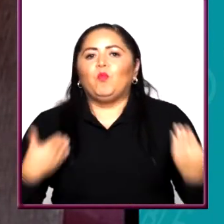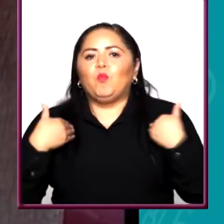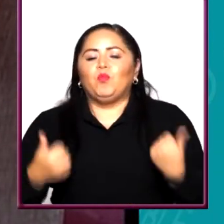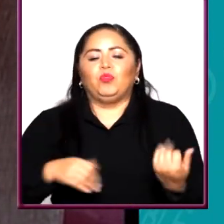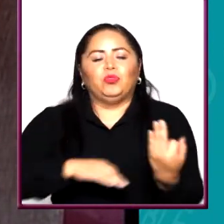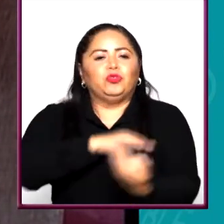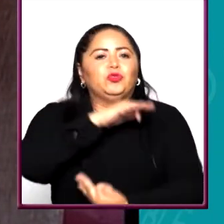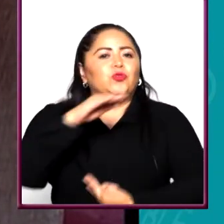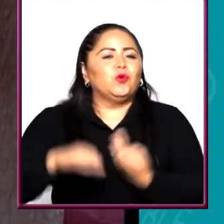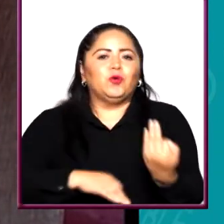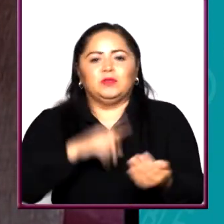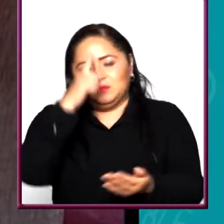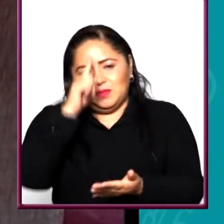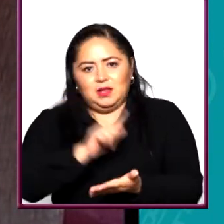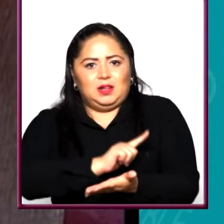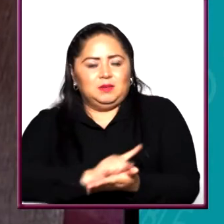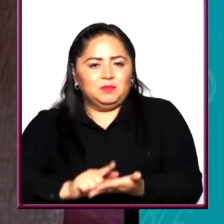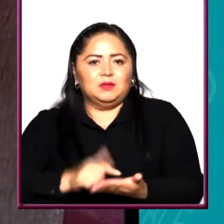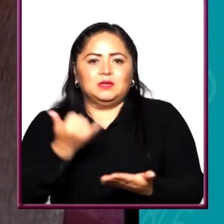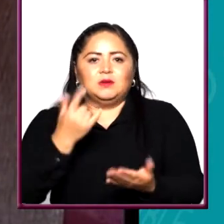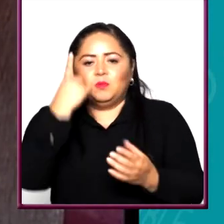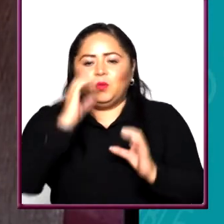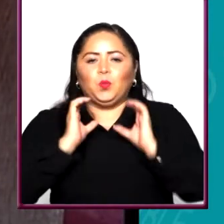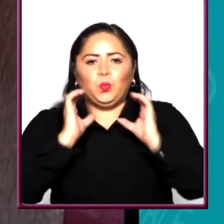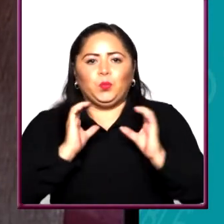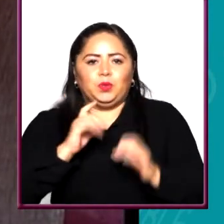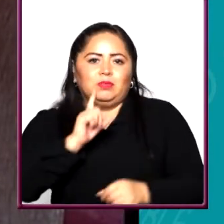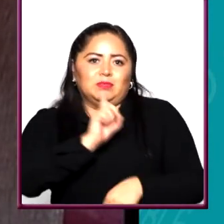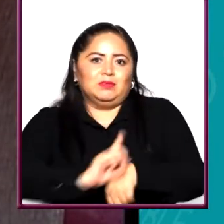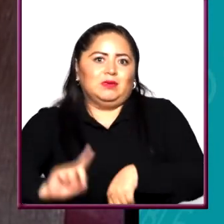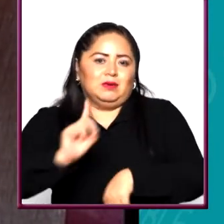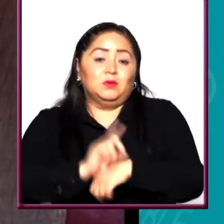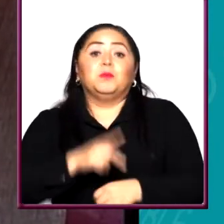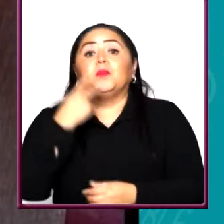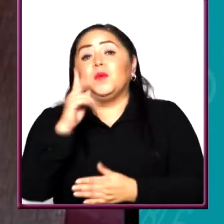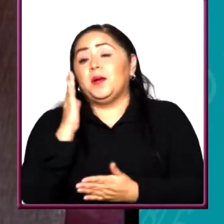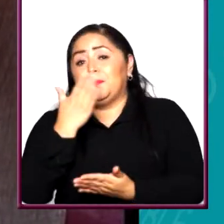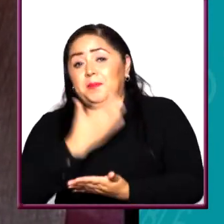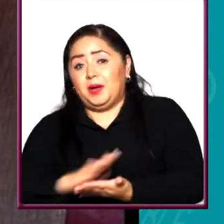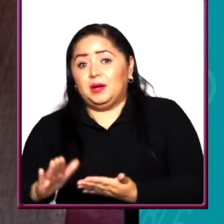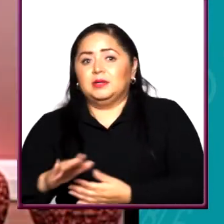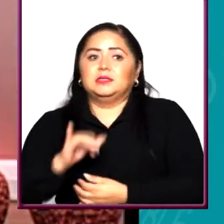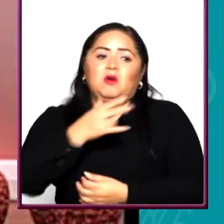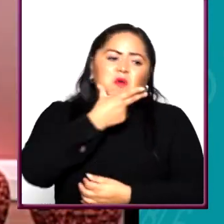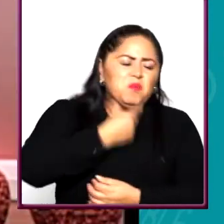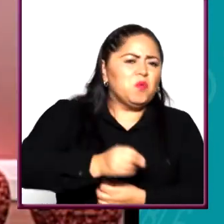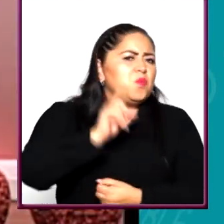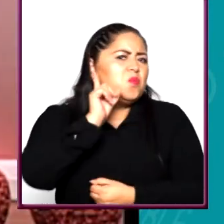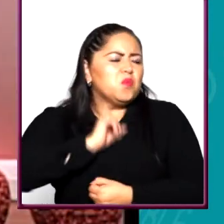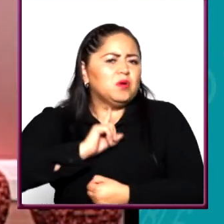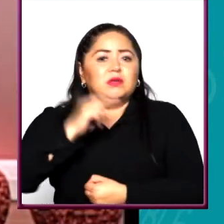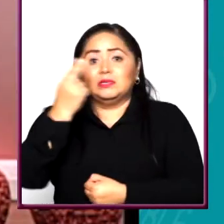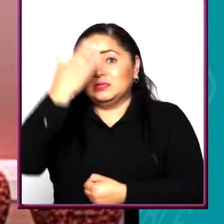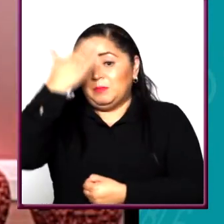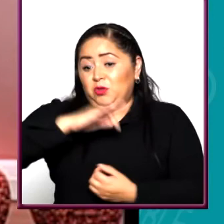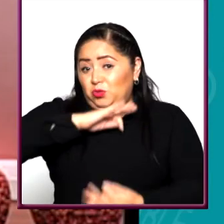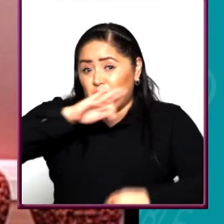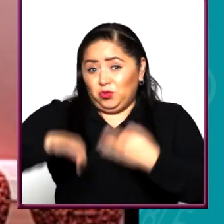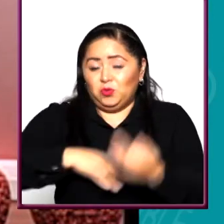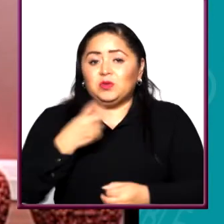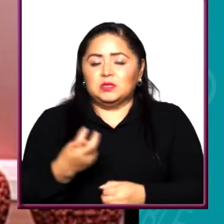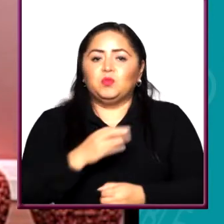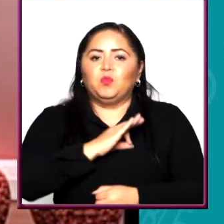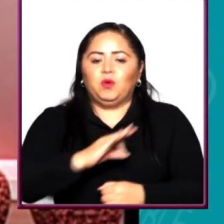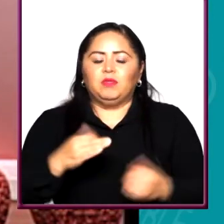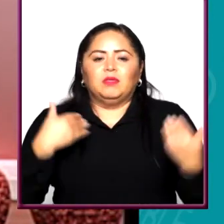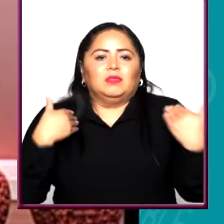que también te lleva a entender todas las medidas de higiene y hábitos para cuidarlo. Además, seas hombre o